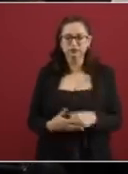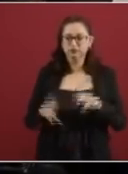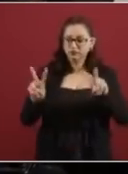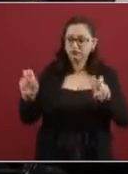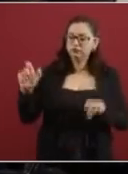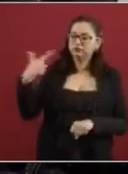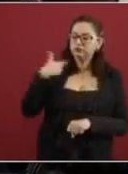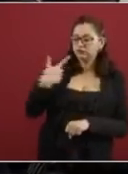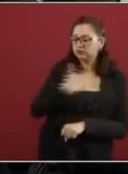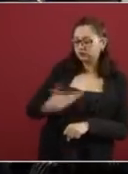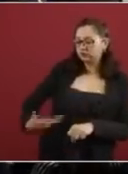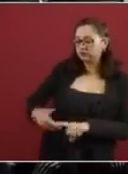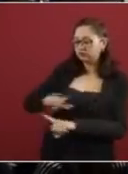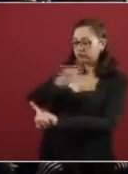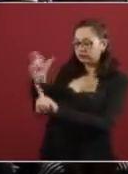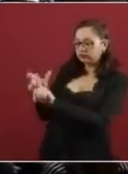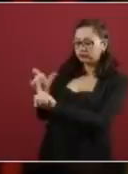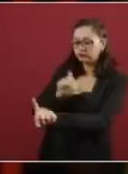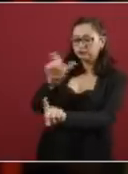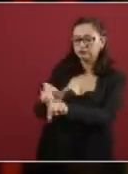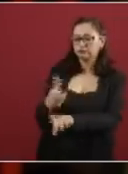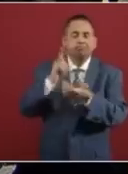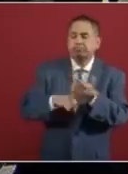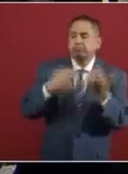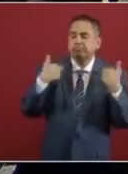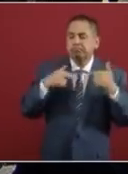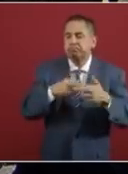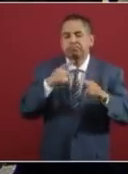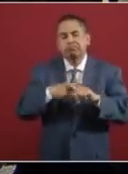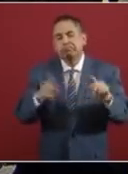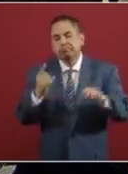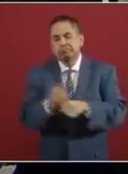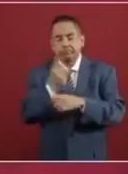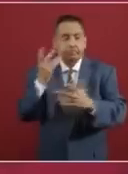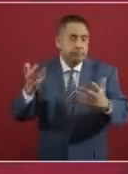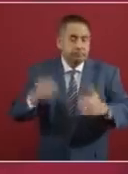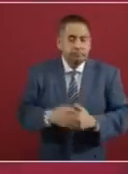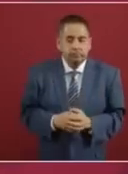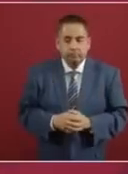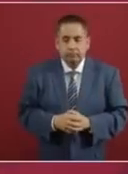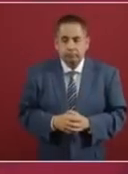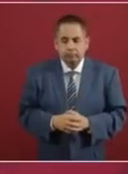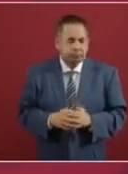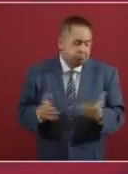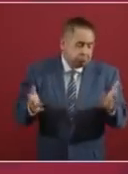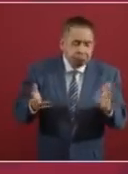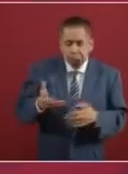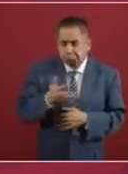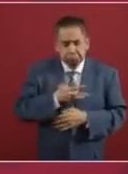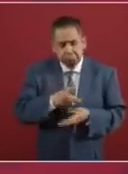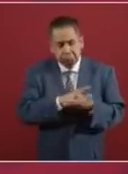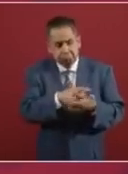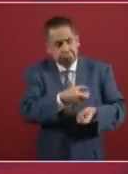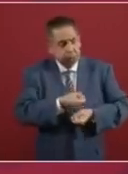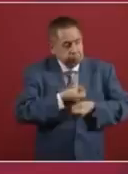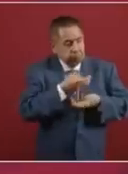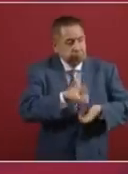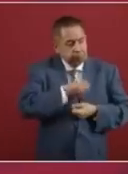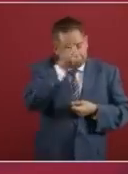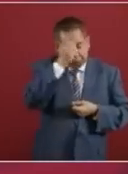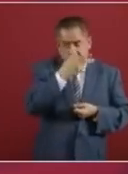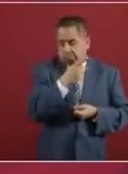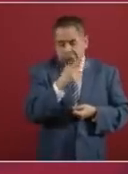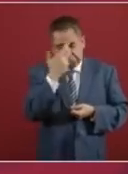mandatario manifestó que está en su derecho de opinar. Pues está en su derecho de